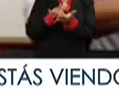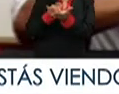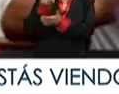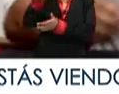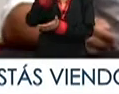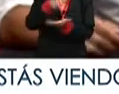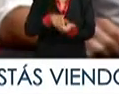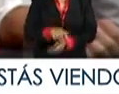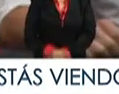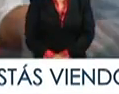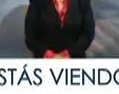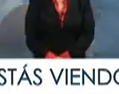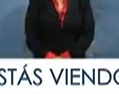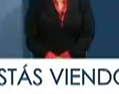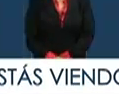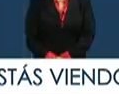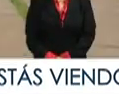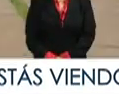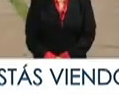desde aquella ciudad.